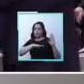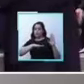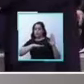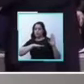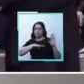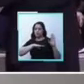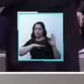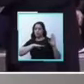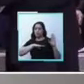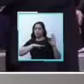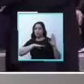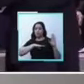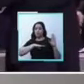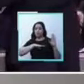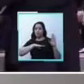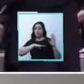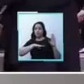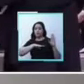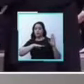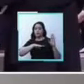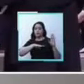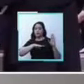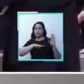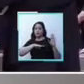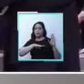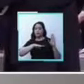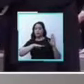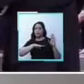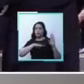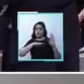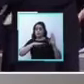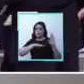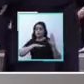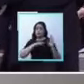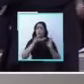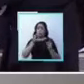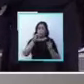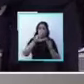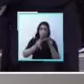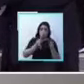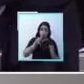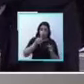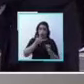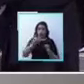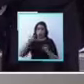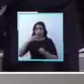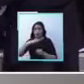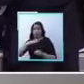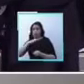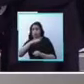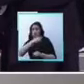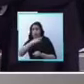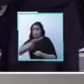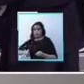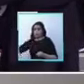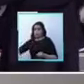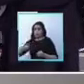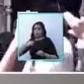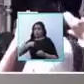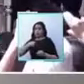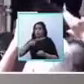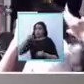en concreto, ¿verdad?, no le ha sido fácil al gobierno, al proyecto político de Libertad y Refundación, hacer avanzar su